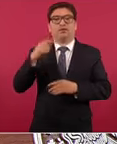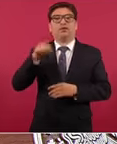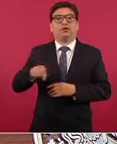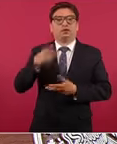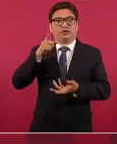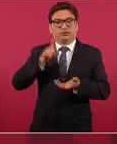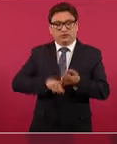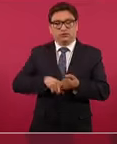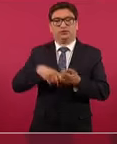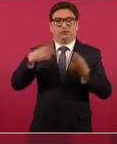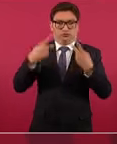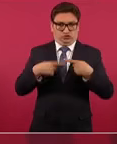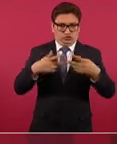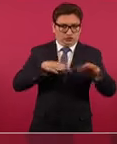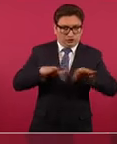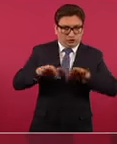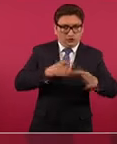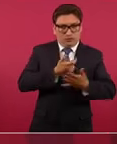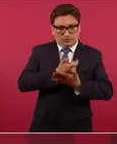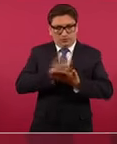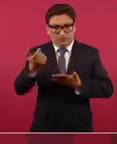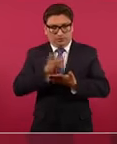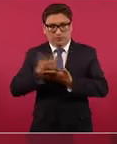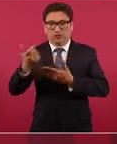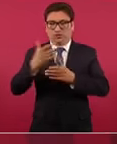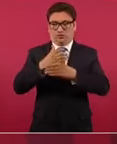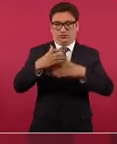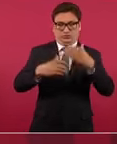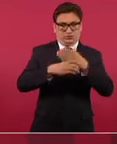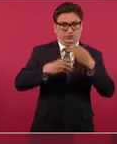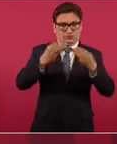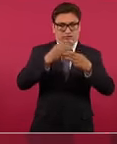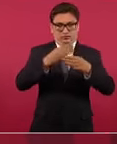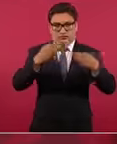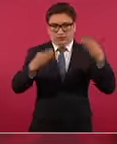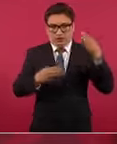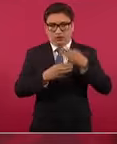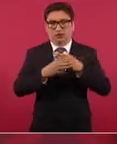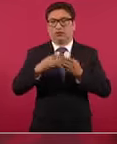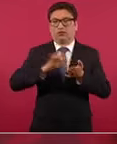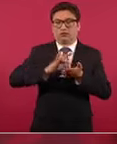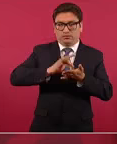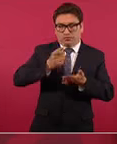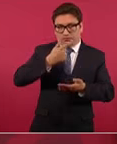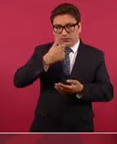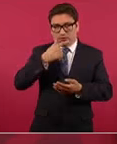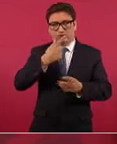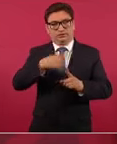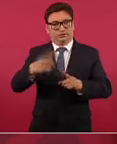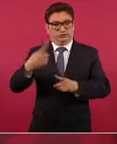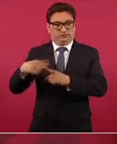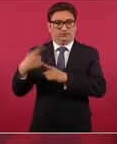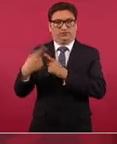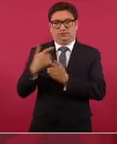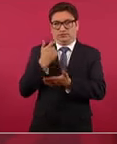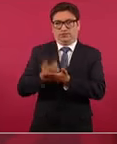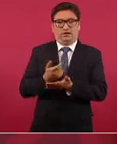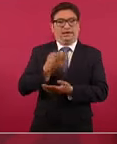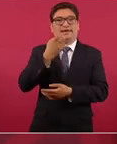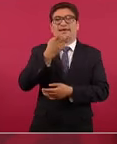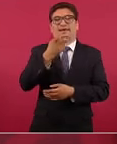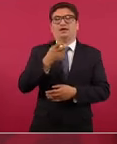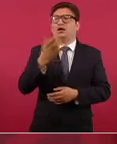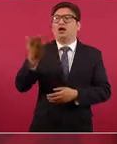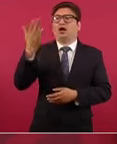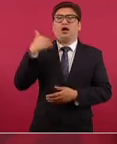pago de personal para los equipos para las medicinas y eso ya no lo